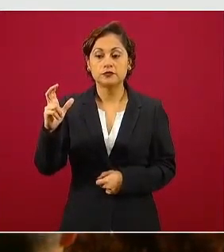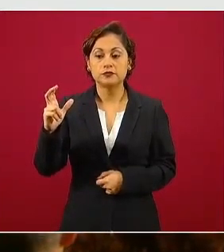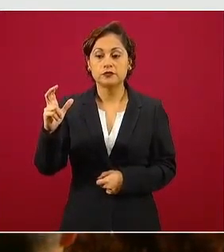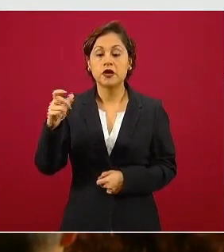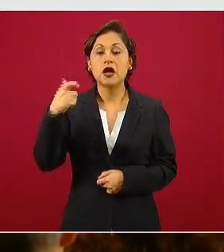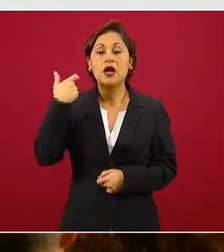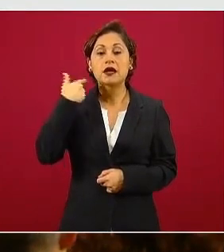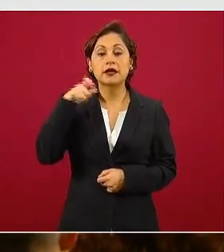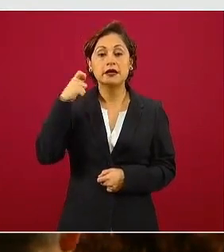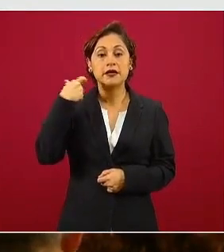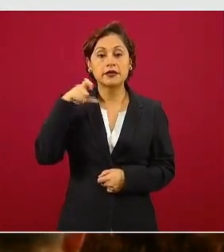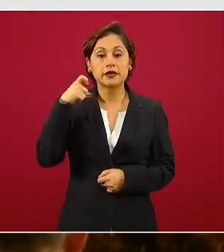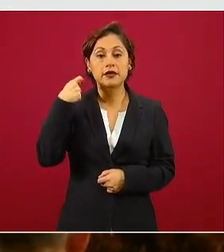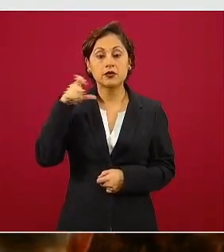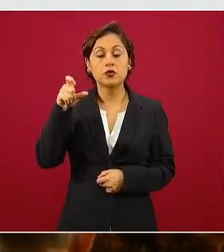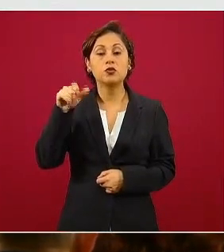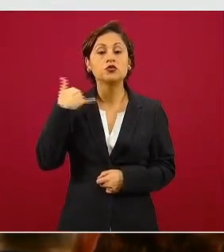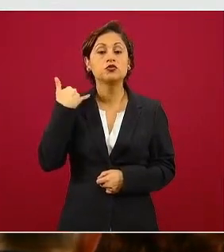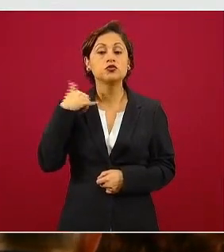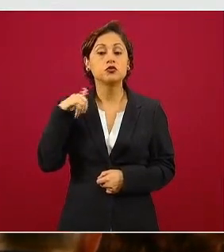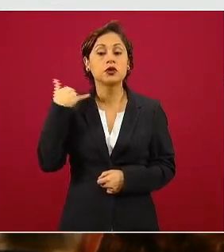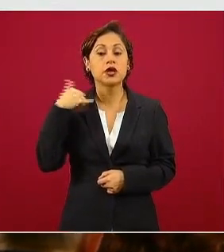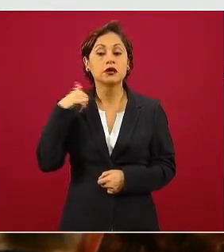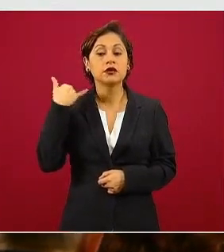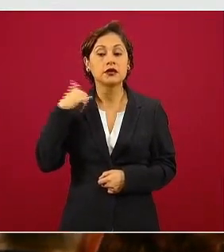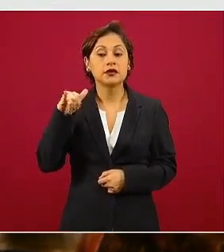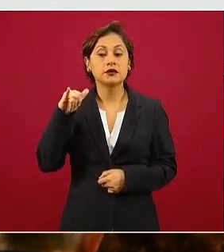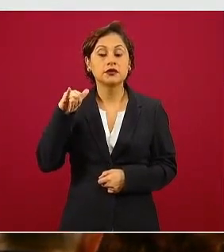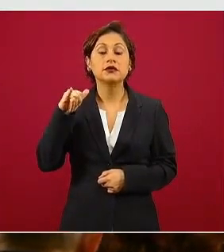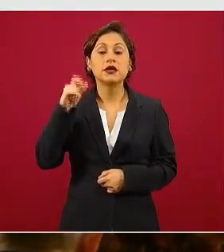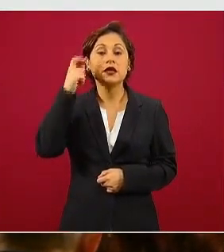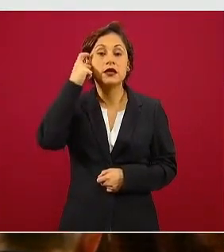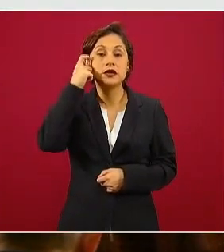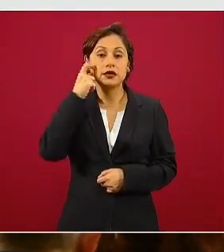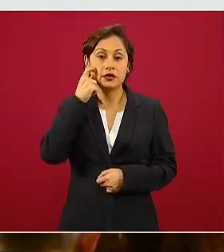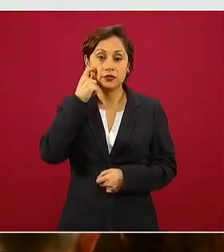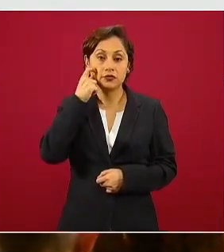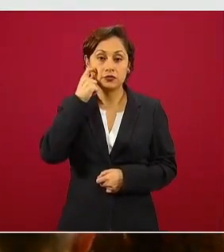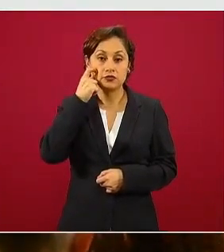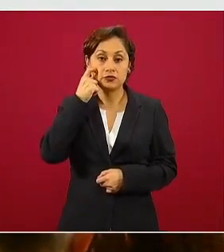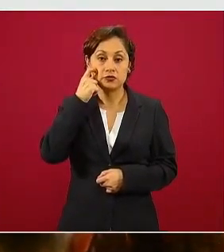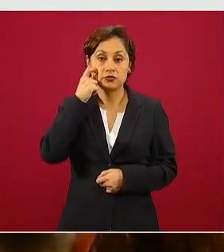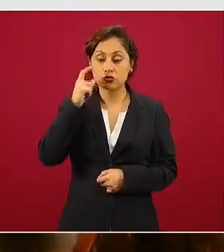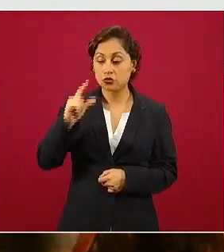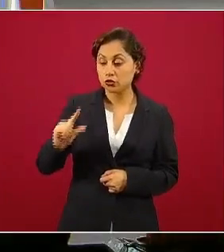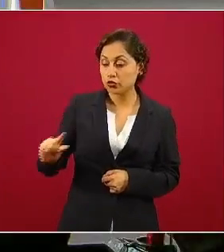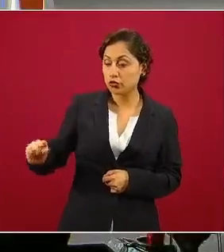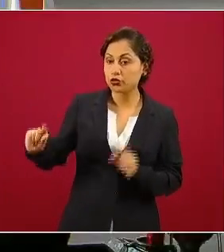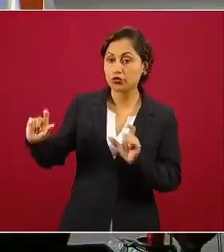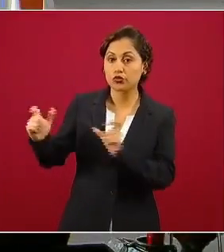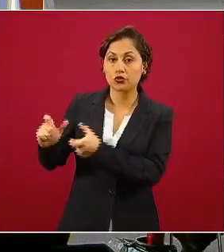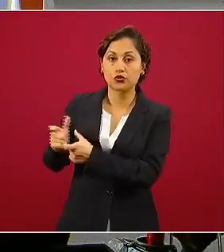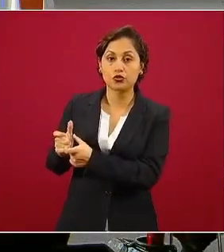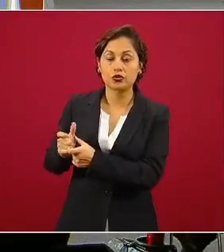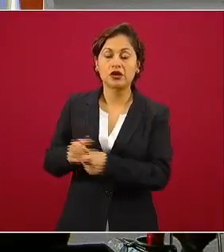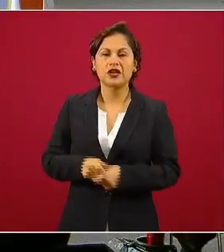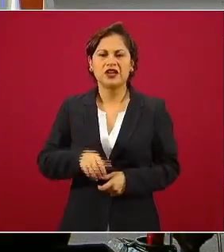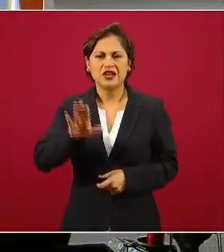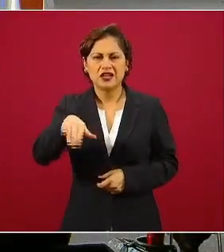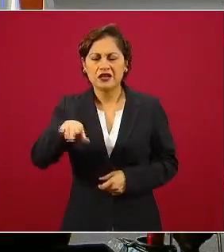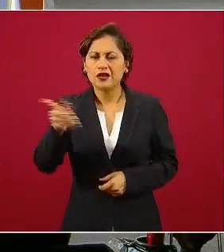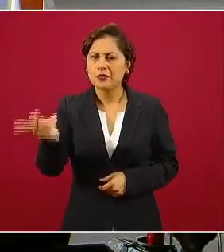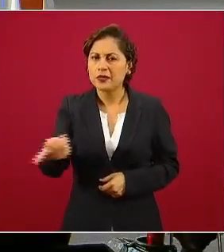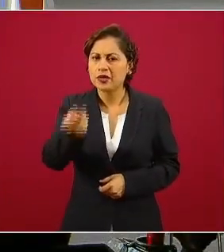en Querétaro, en Yucatán y en Guerrero. Digamos que no hay fecha para levantar semáforo rojo,